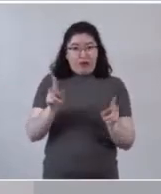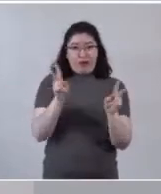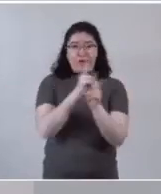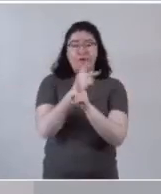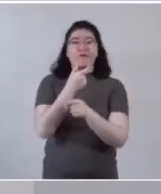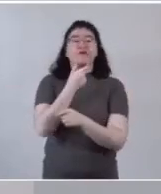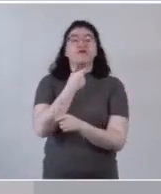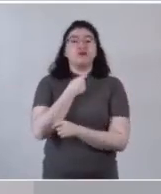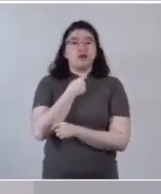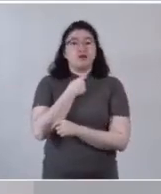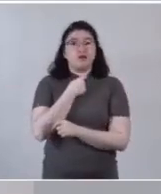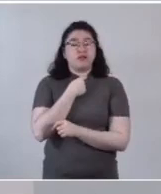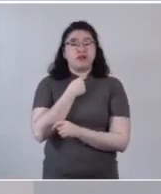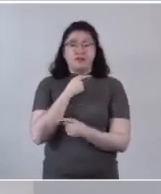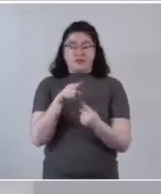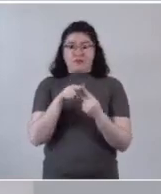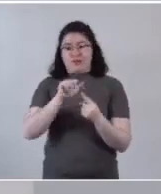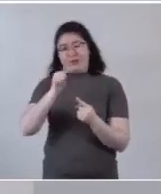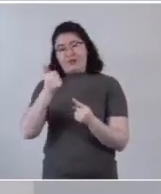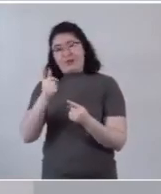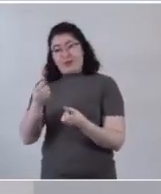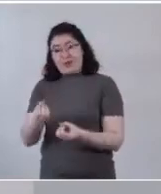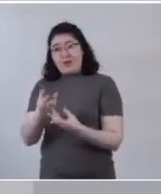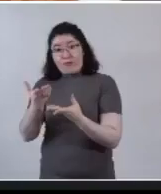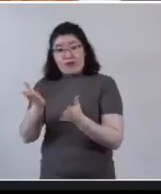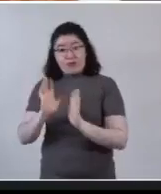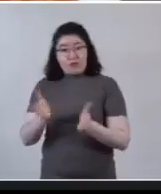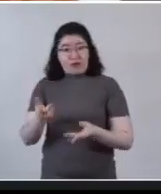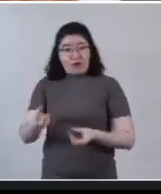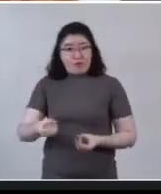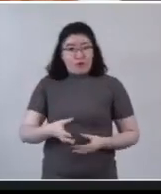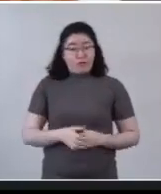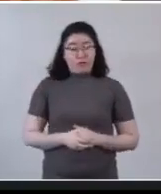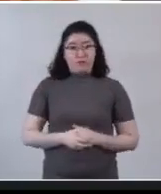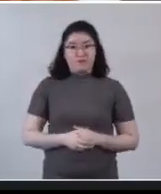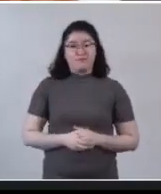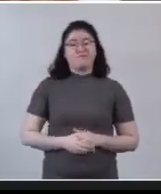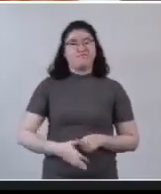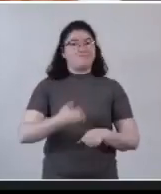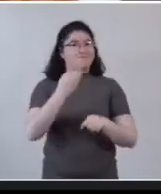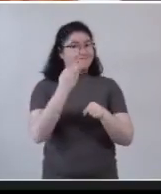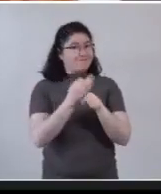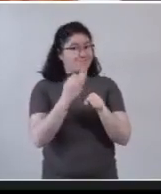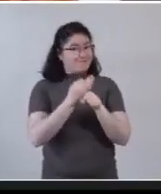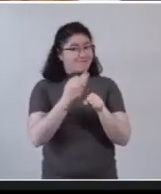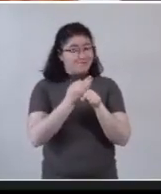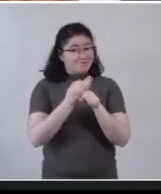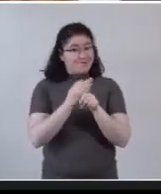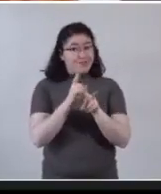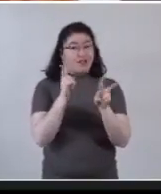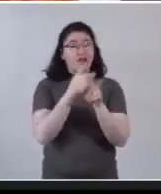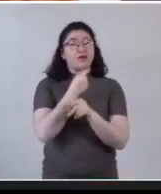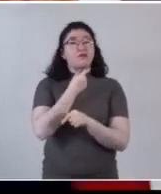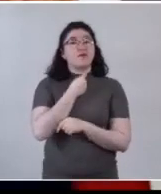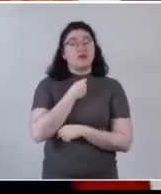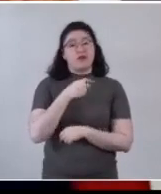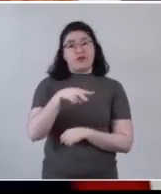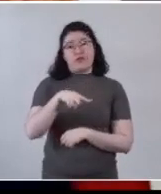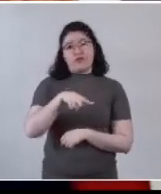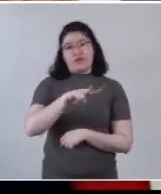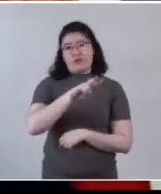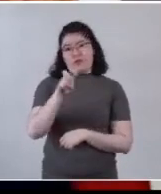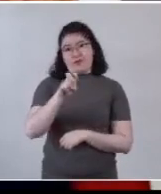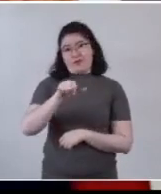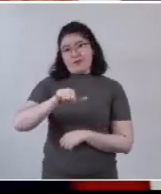México? Bueno, hasta la fecha han llegado 211.